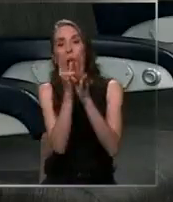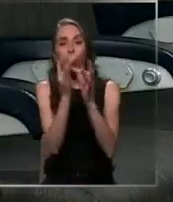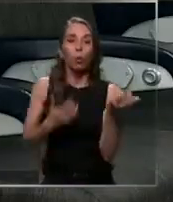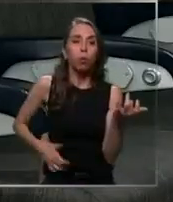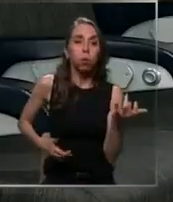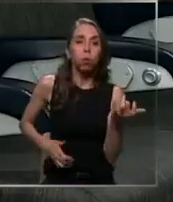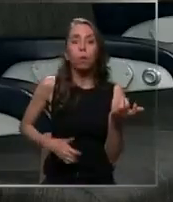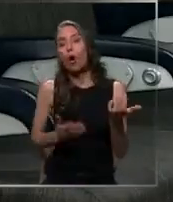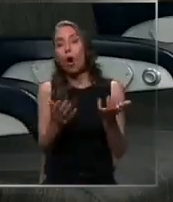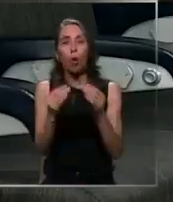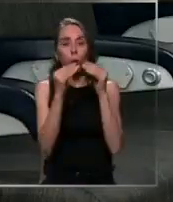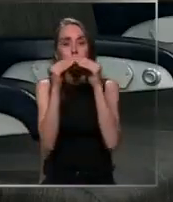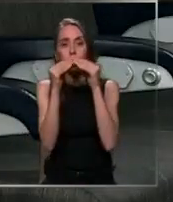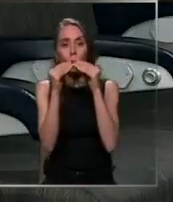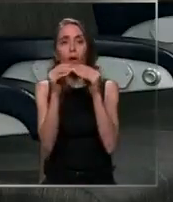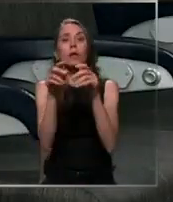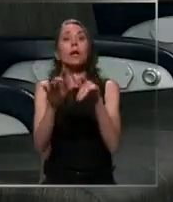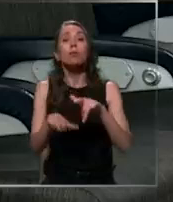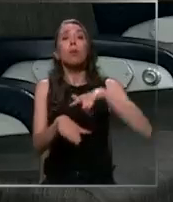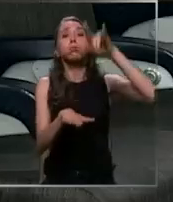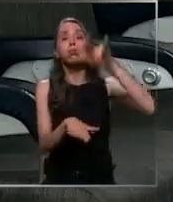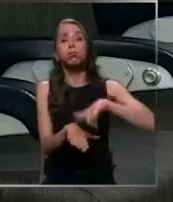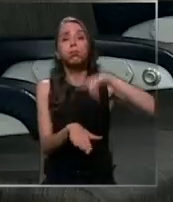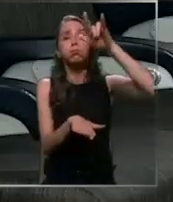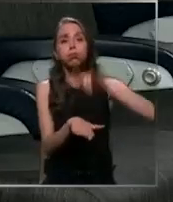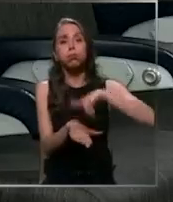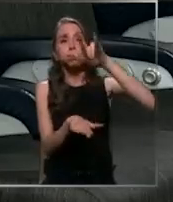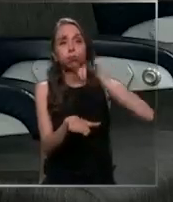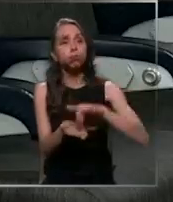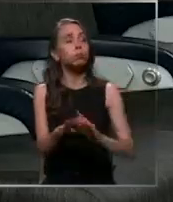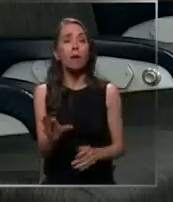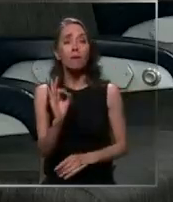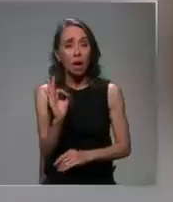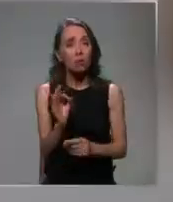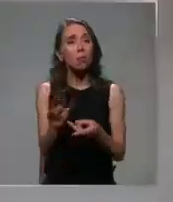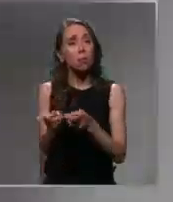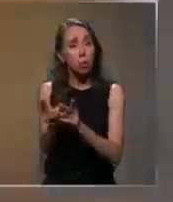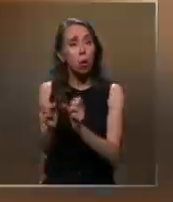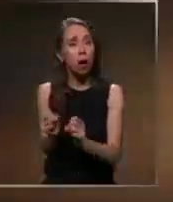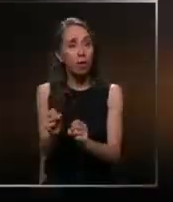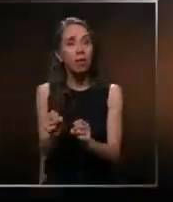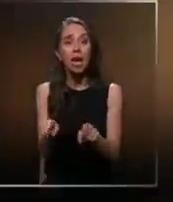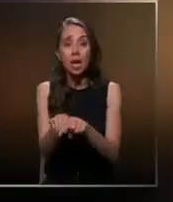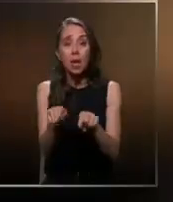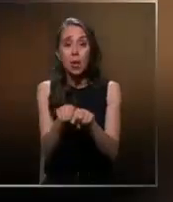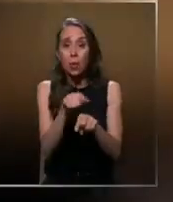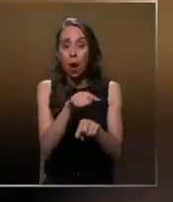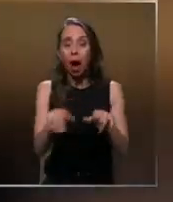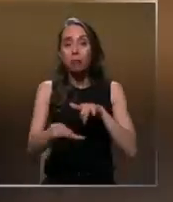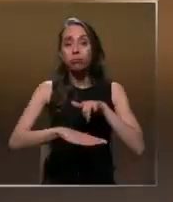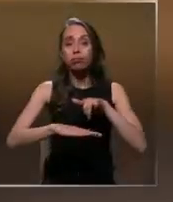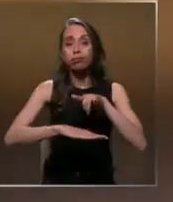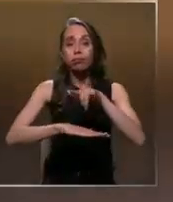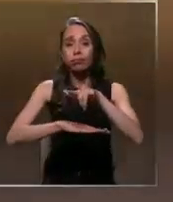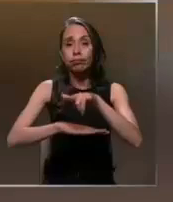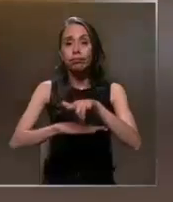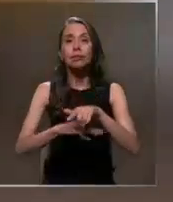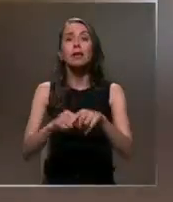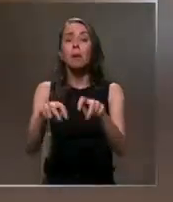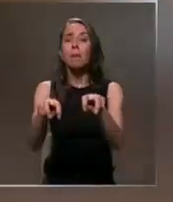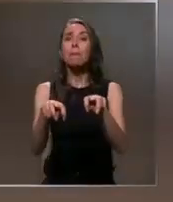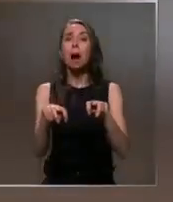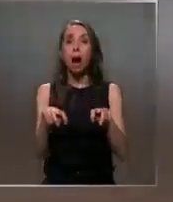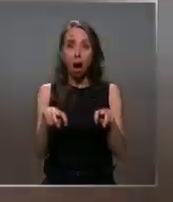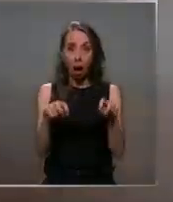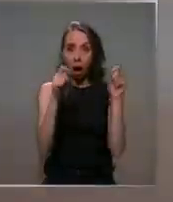también arriba. Y mientras las condiciones te lo permitan, está fantástico, se puede hacer. Tal y como sucedió en este vuelo, en el que los pasajeros